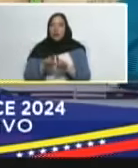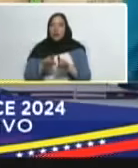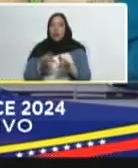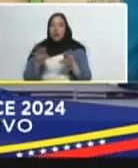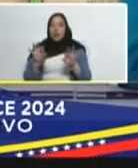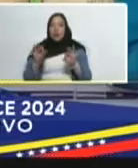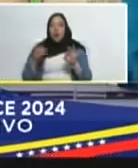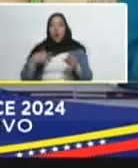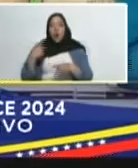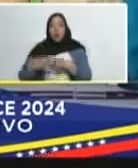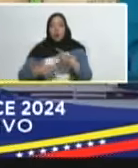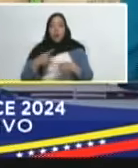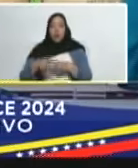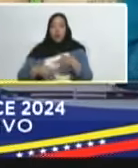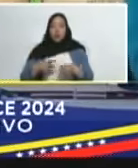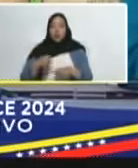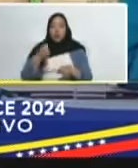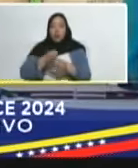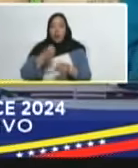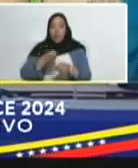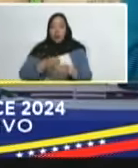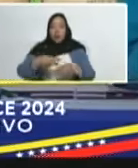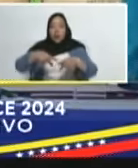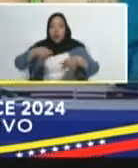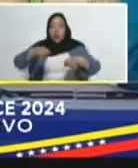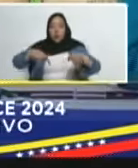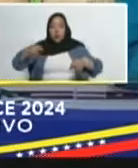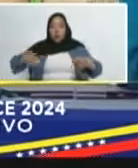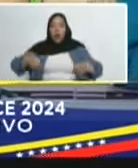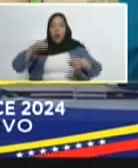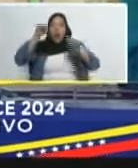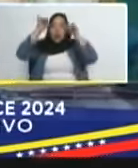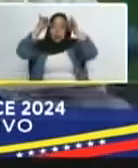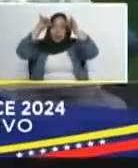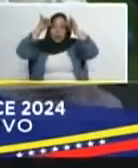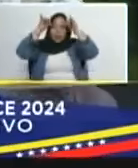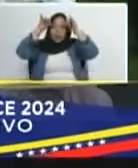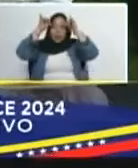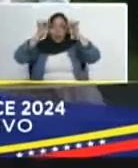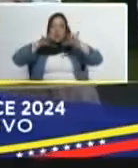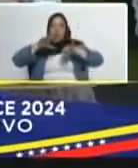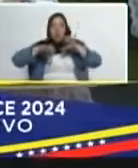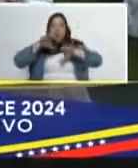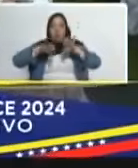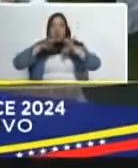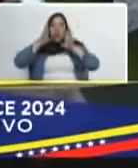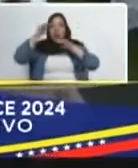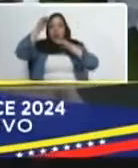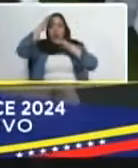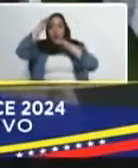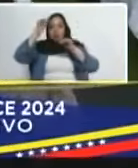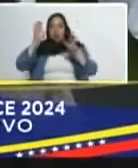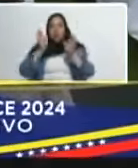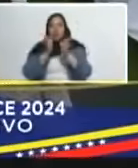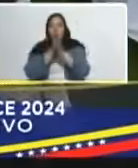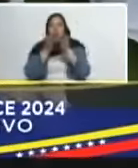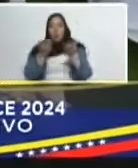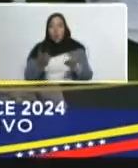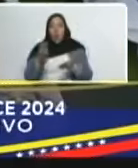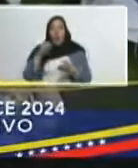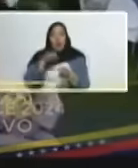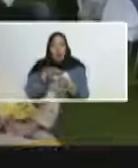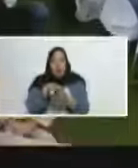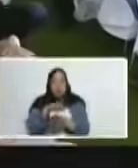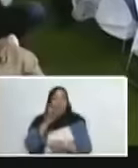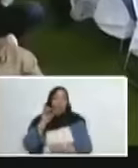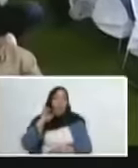especializada en la producción agrícola, agropecuaria. Atención Anzuategui, Bolívar, del Tamacuro,